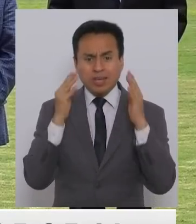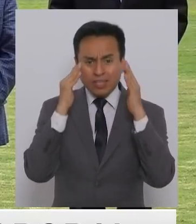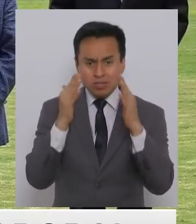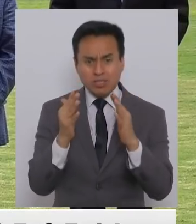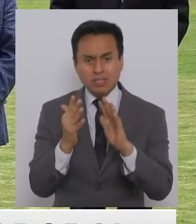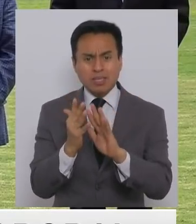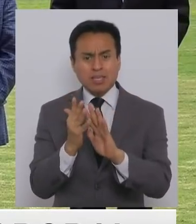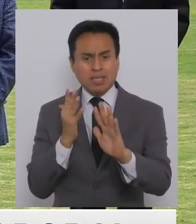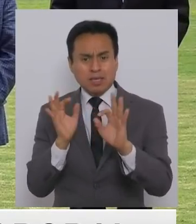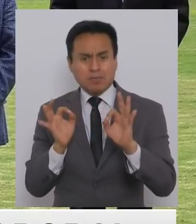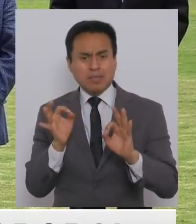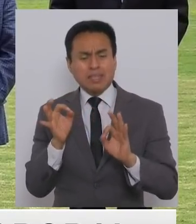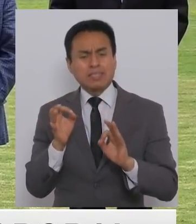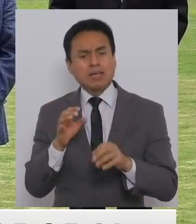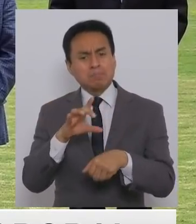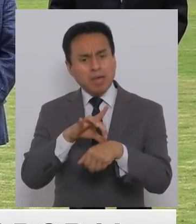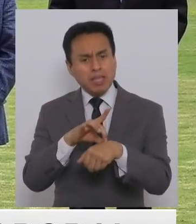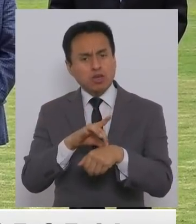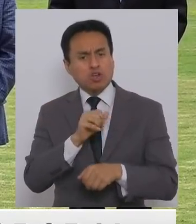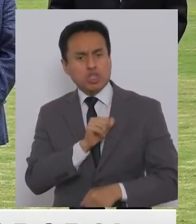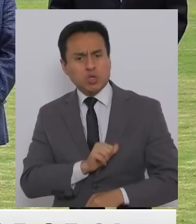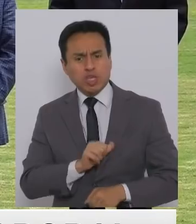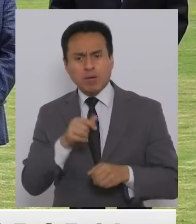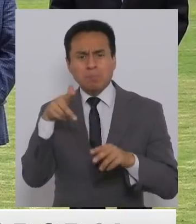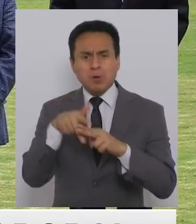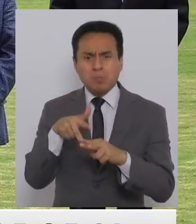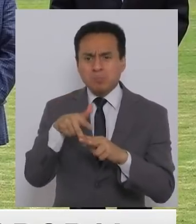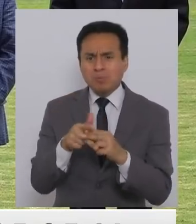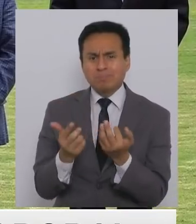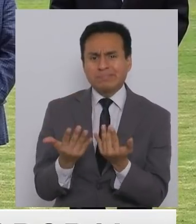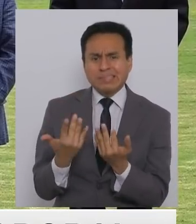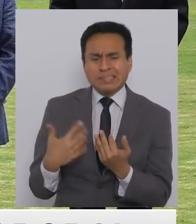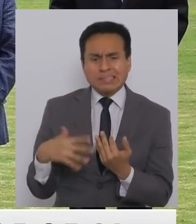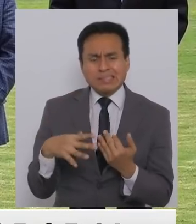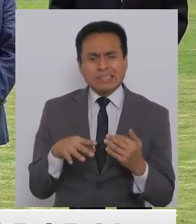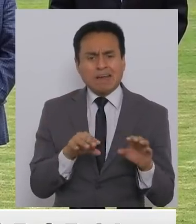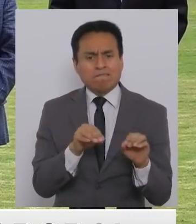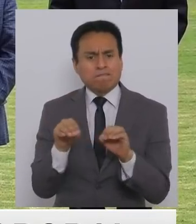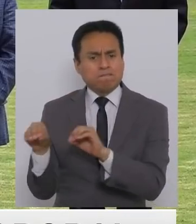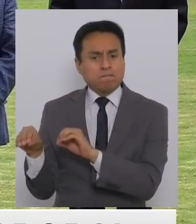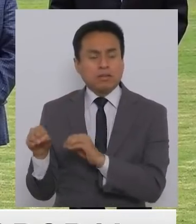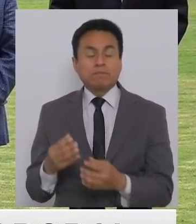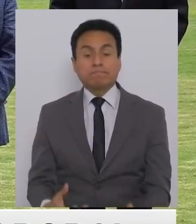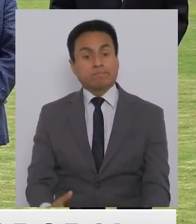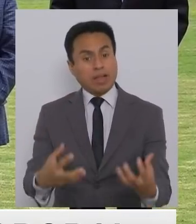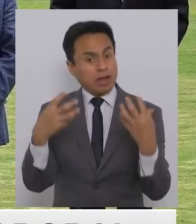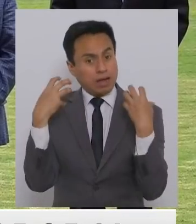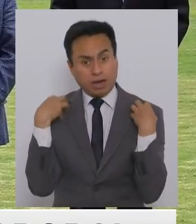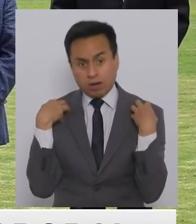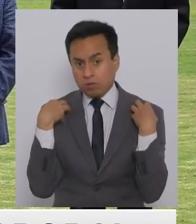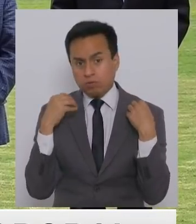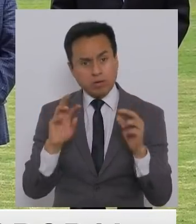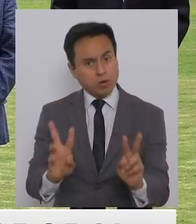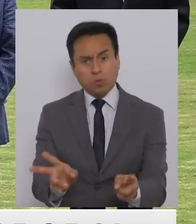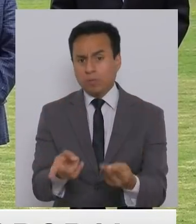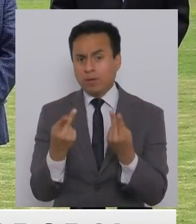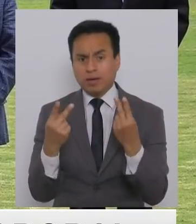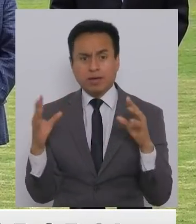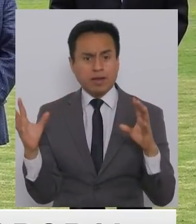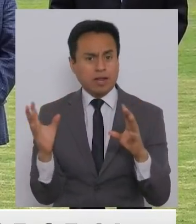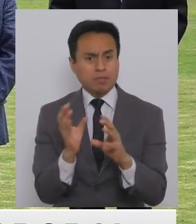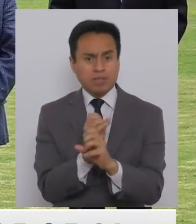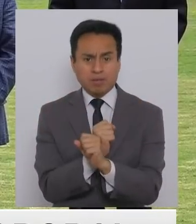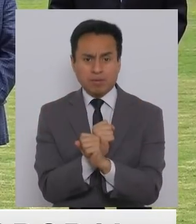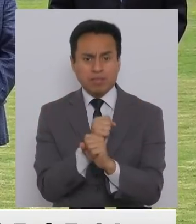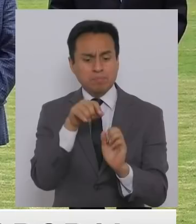de especialistas o cirugías. Y por tanto tenemos que hacernos cargo de recuperar rápidamente